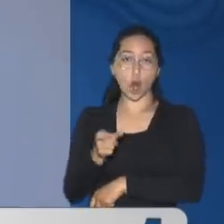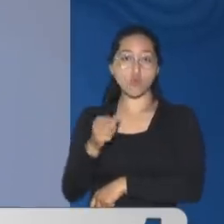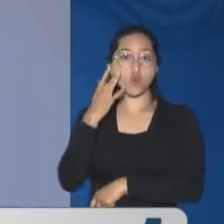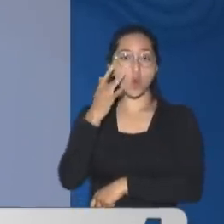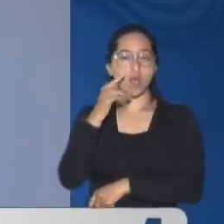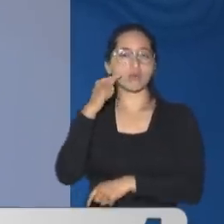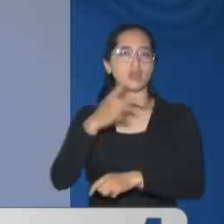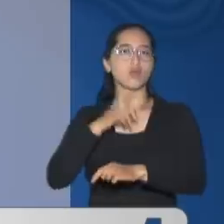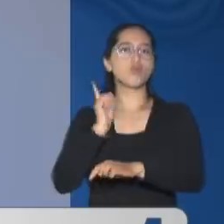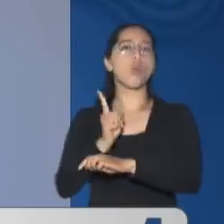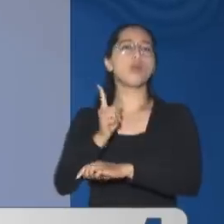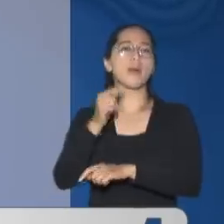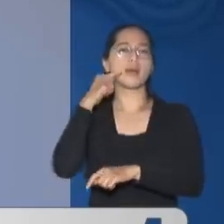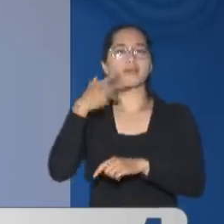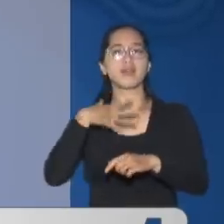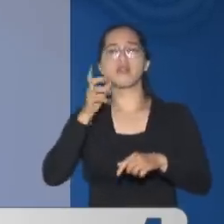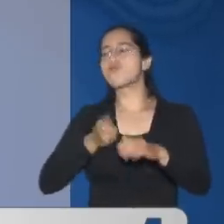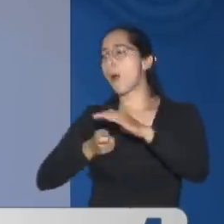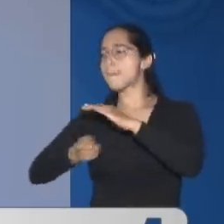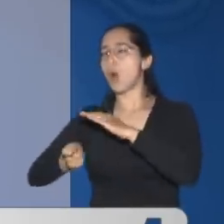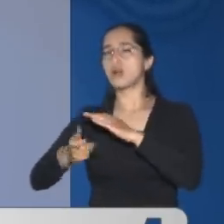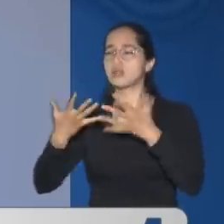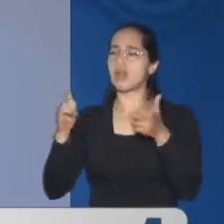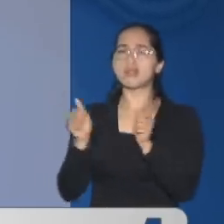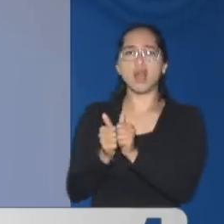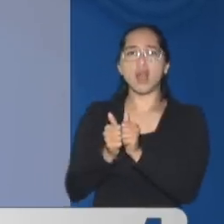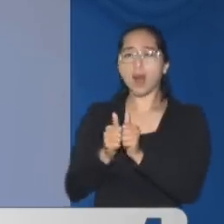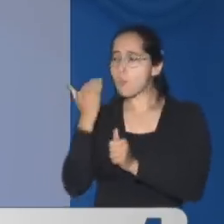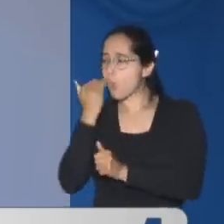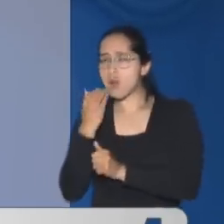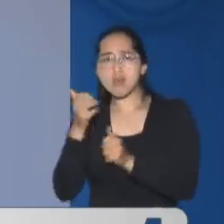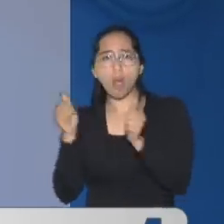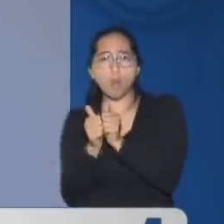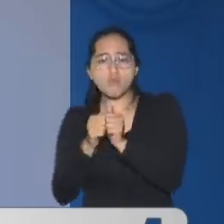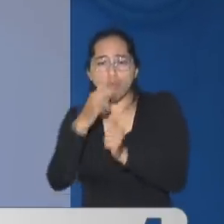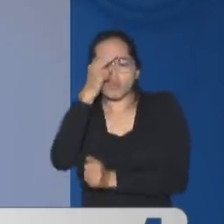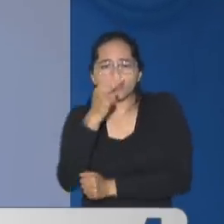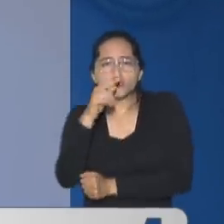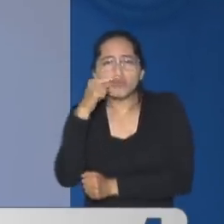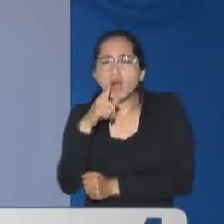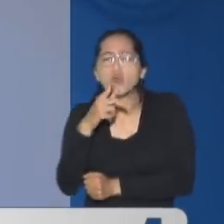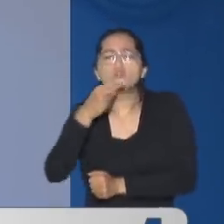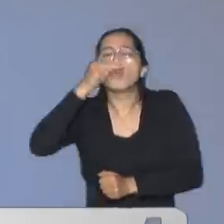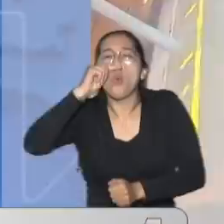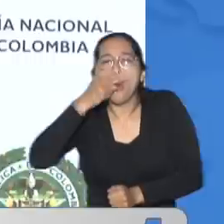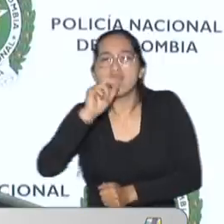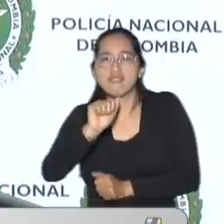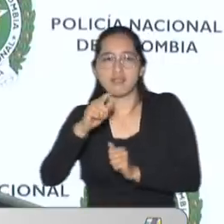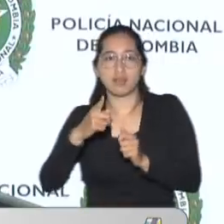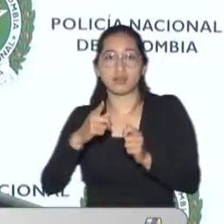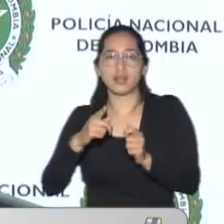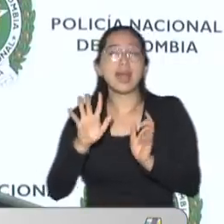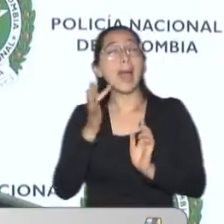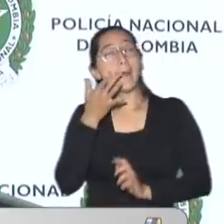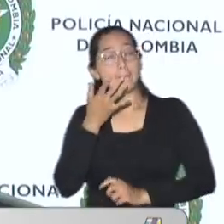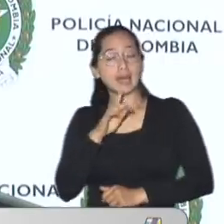cuando se encontraba en una estación del Mío en compañía de menores de edad. Según las informaciones preliminares, esta es una persona de 28 años.